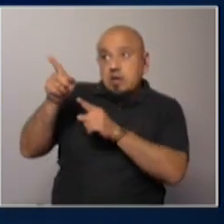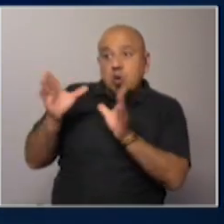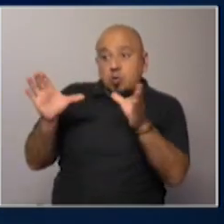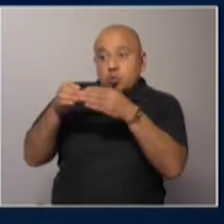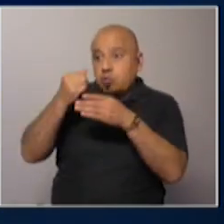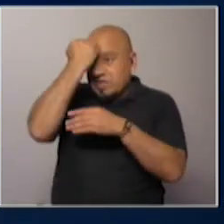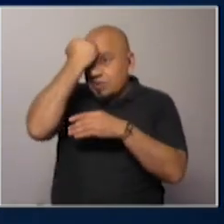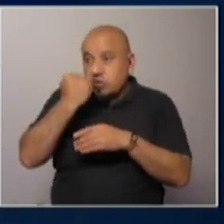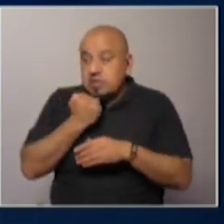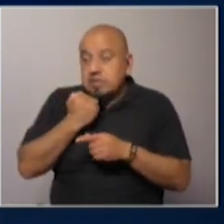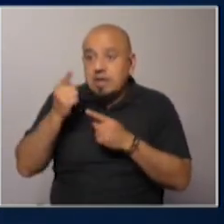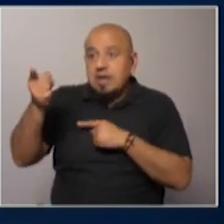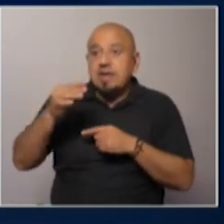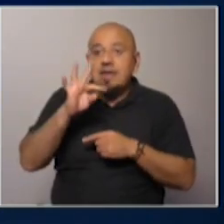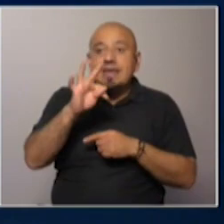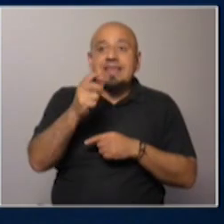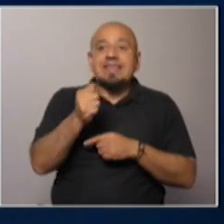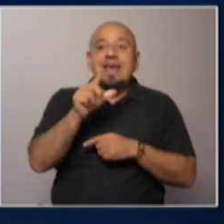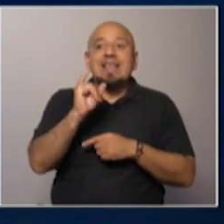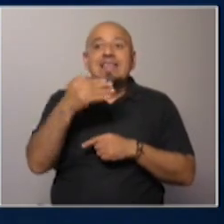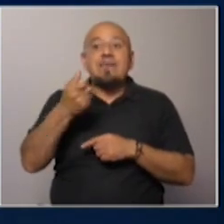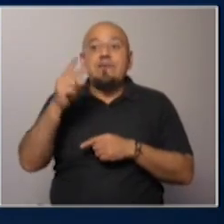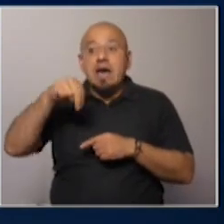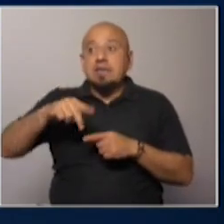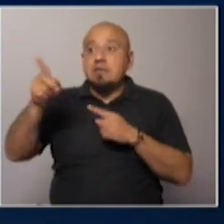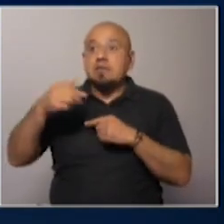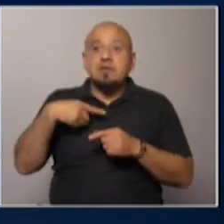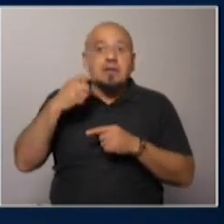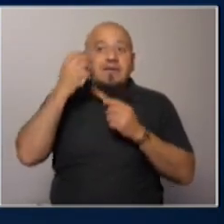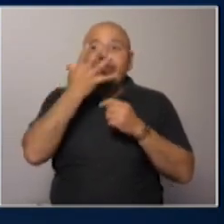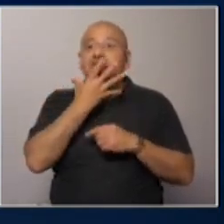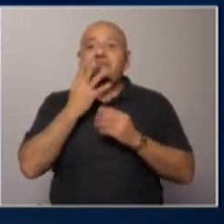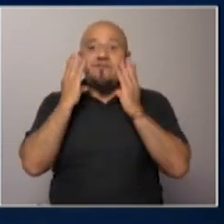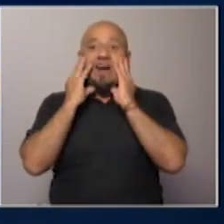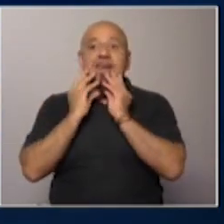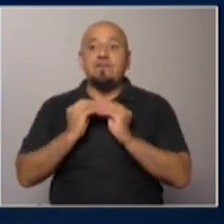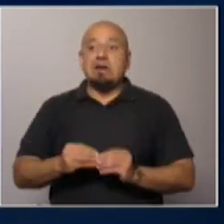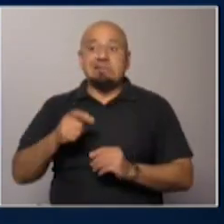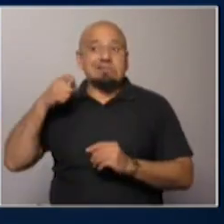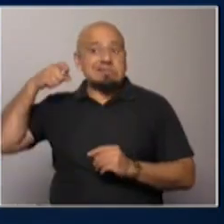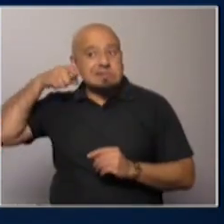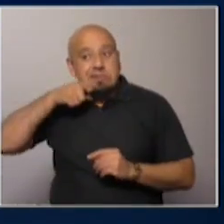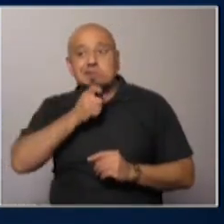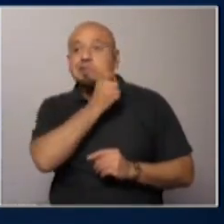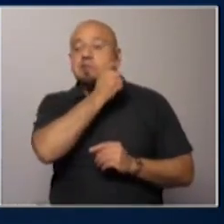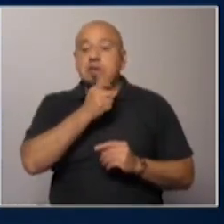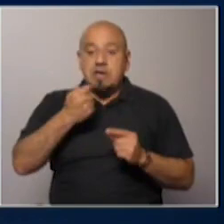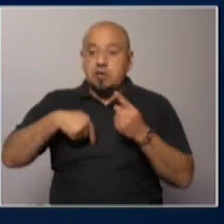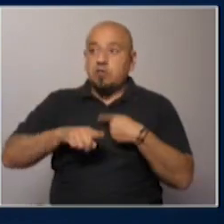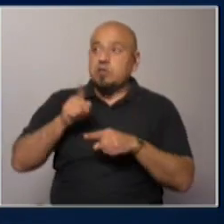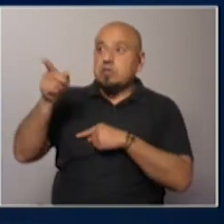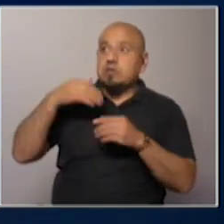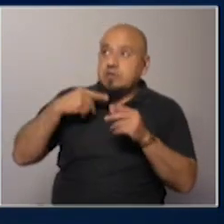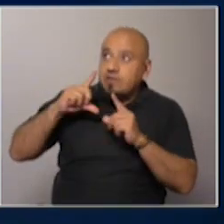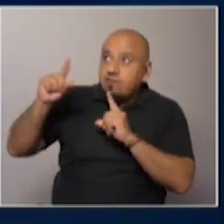extremistas recordemos que los talibán nunca se fueron se rasuraron la barba en el 2001 pero se replegaron a las zonas rurales a las zonas